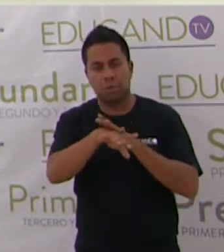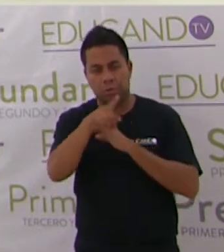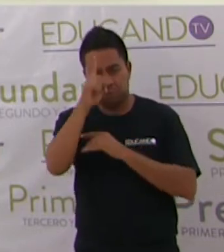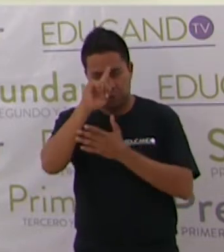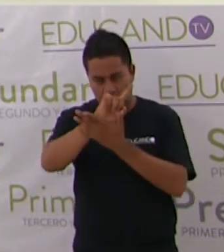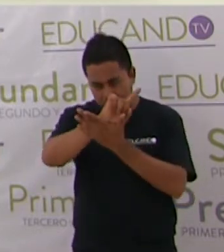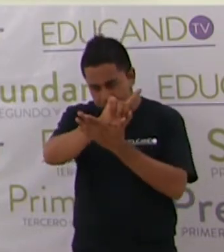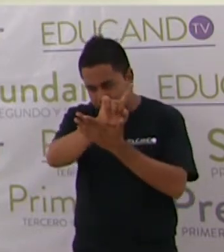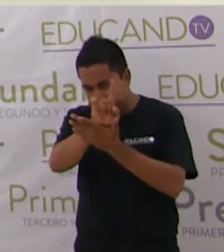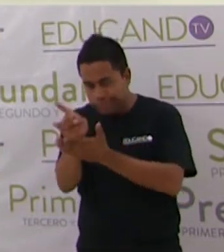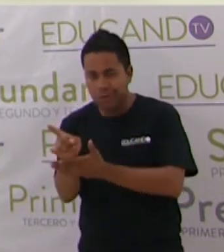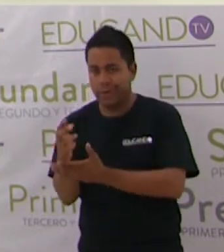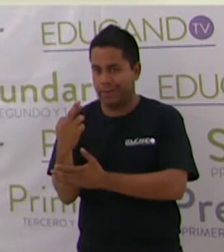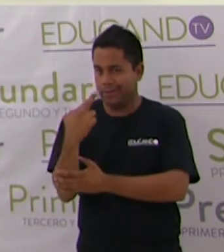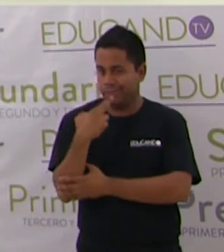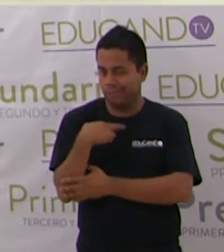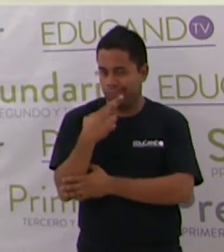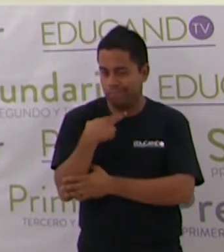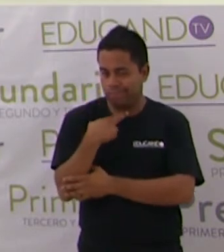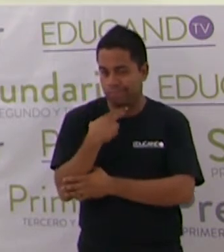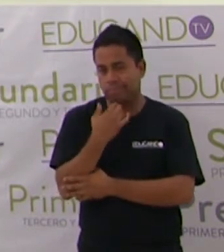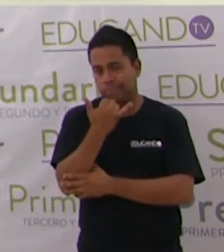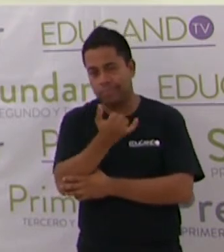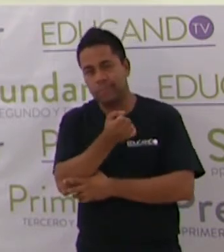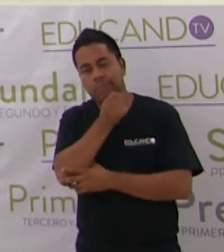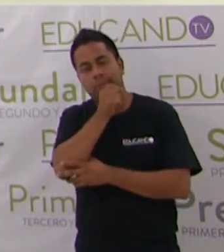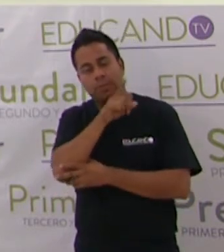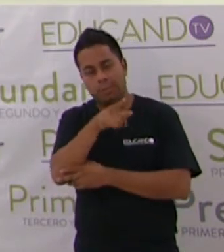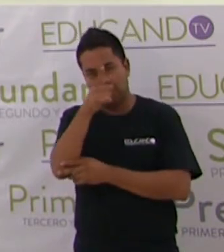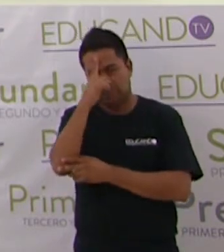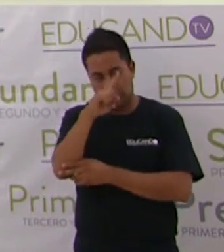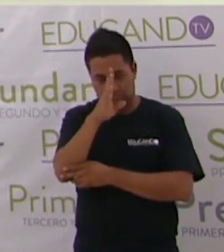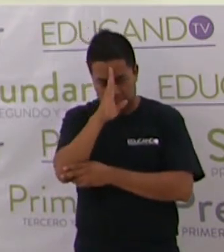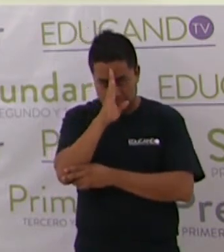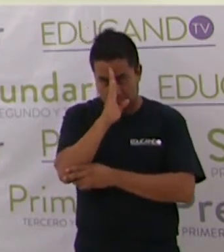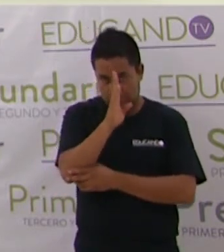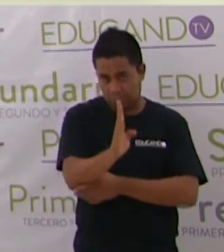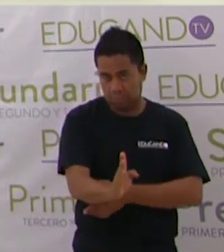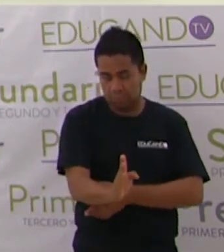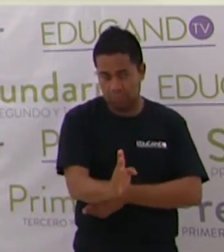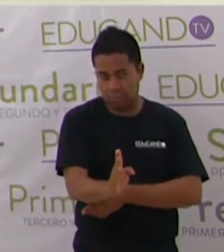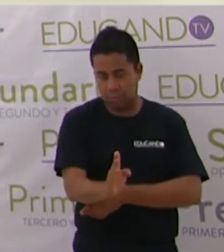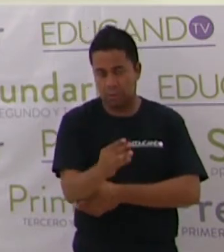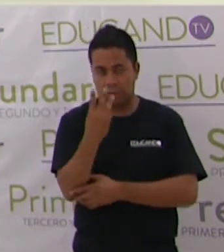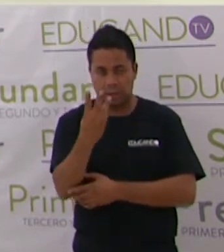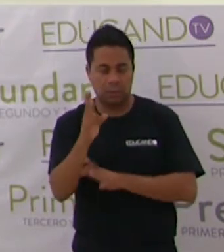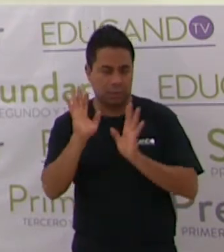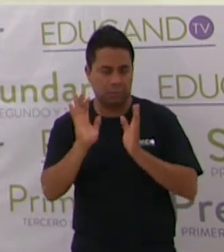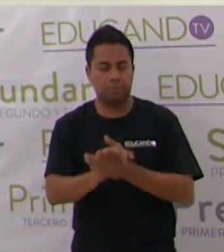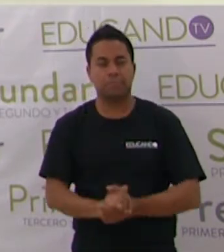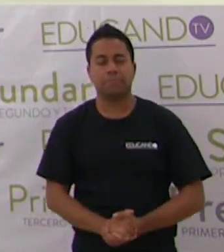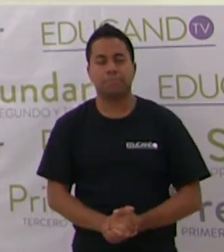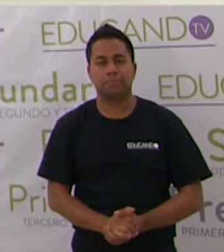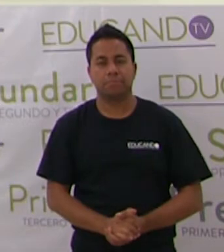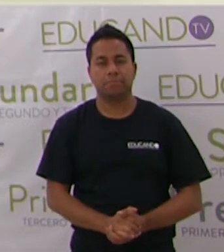el lado rojo y que caiga en el lado 3?